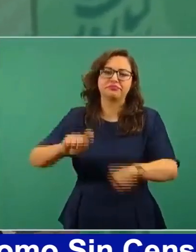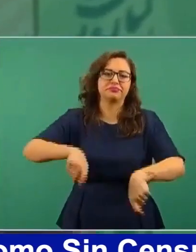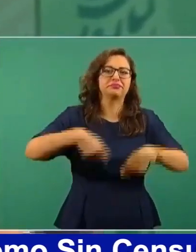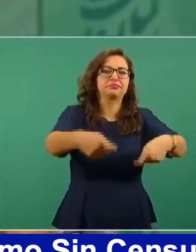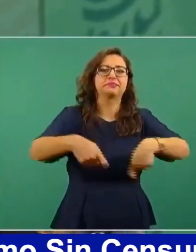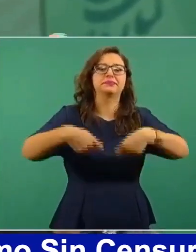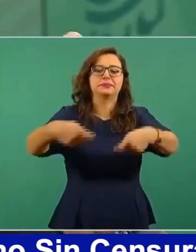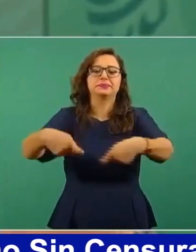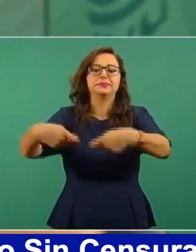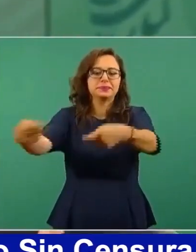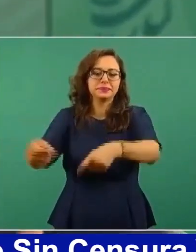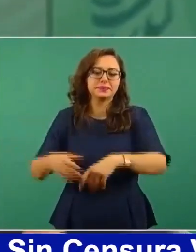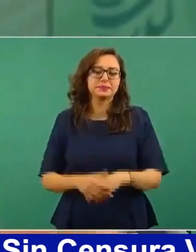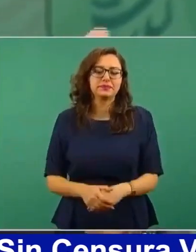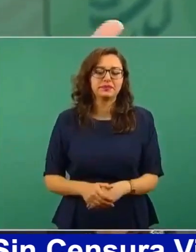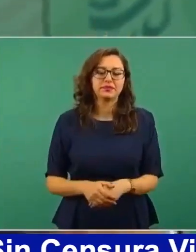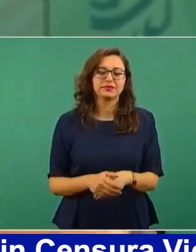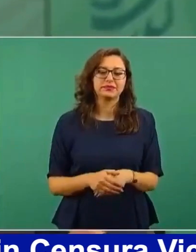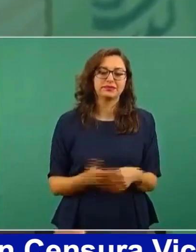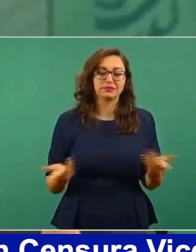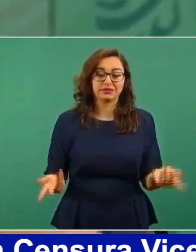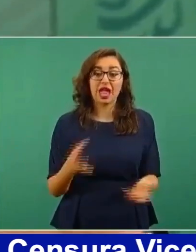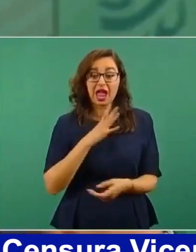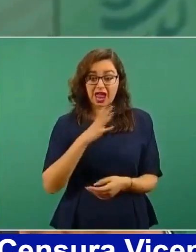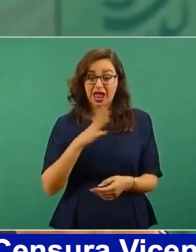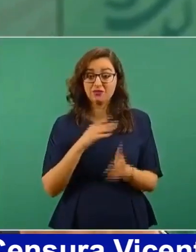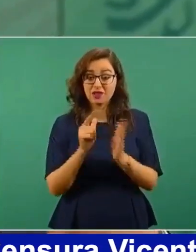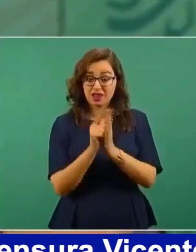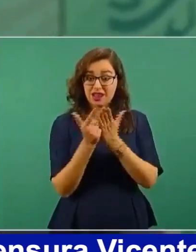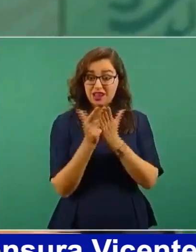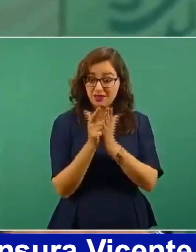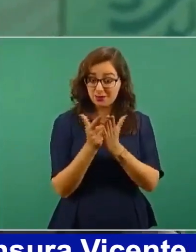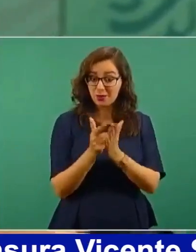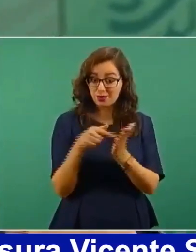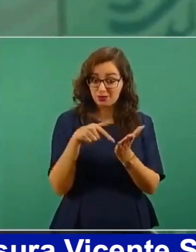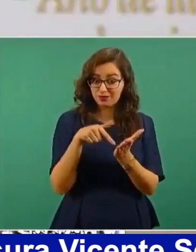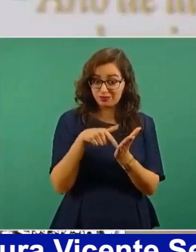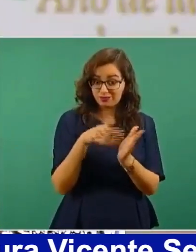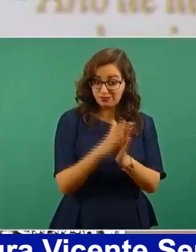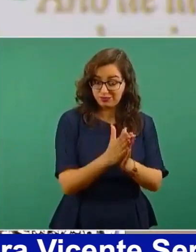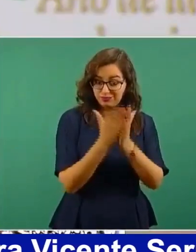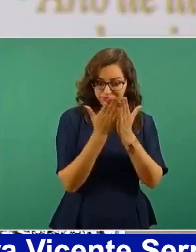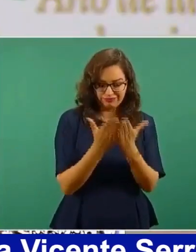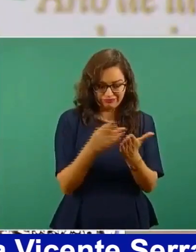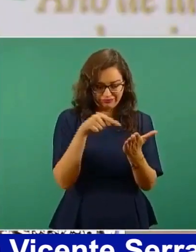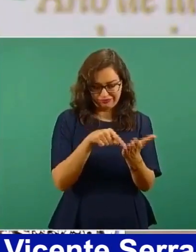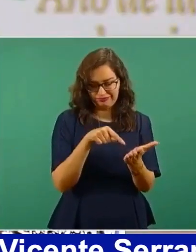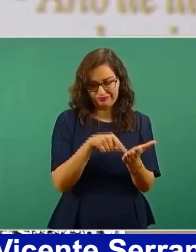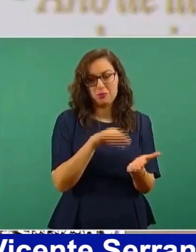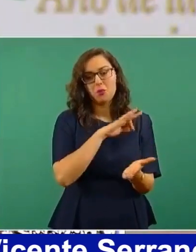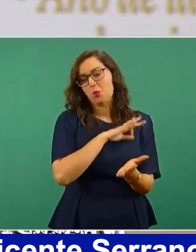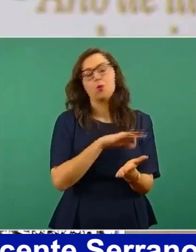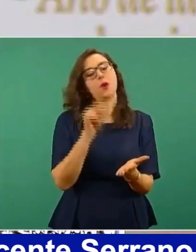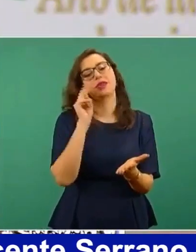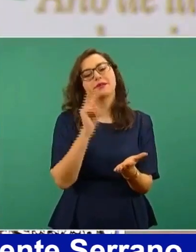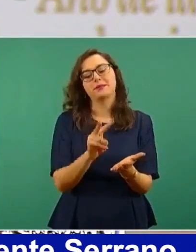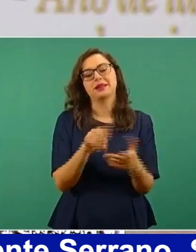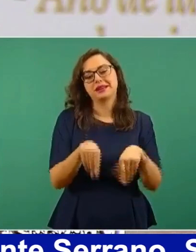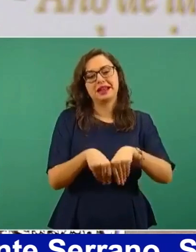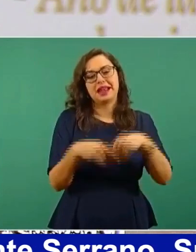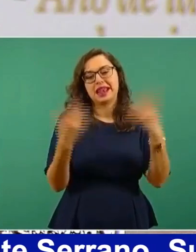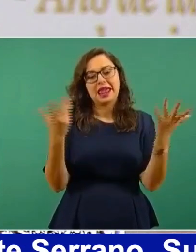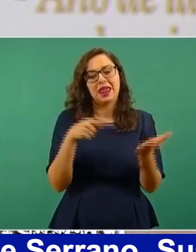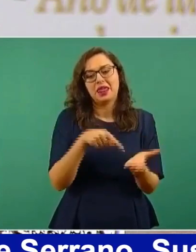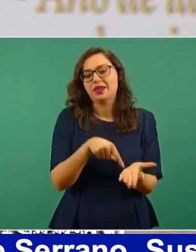donde, si uno investiga, ahí mismo se da uno cuenta de